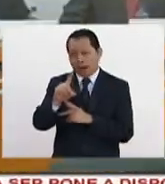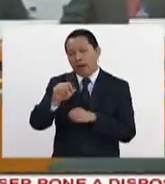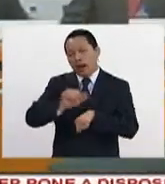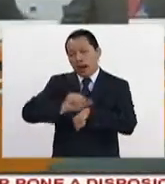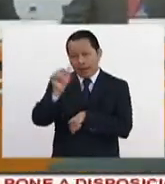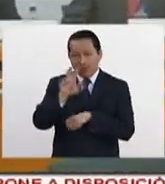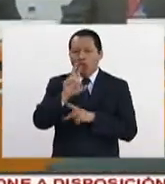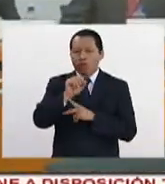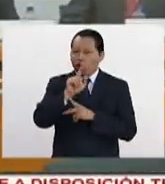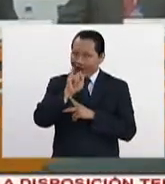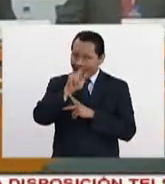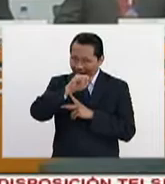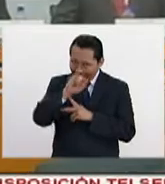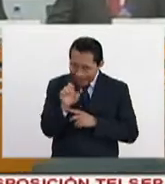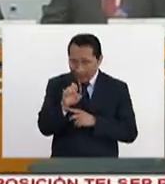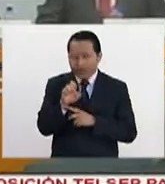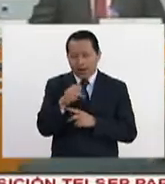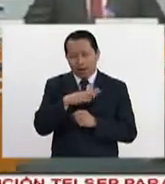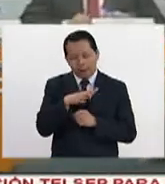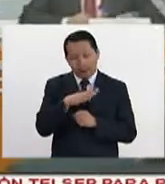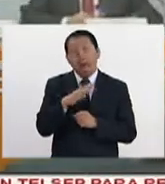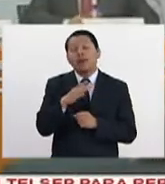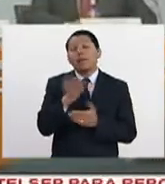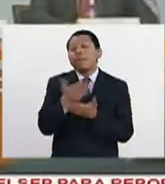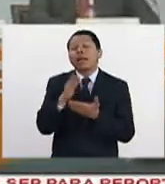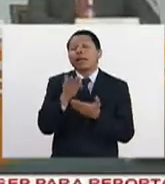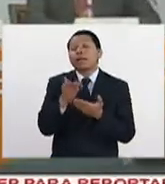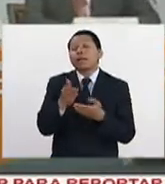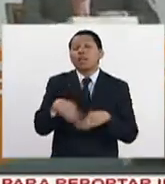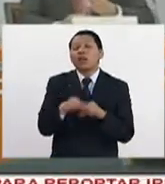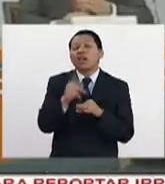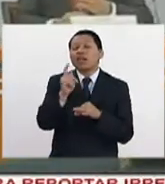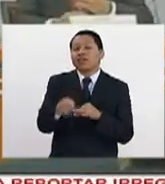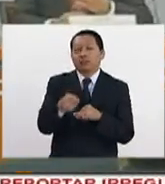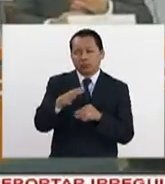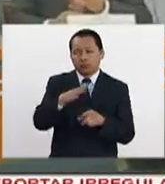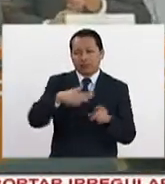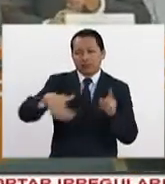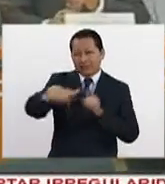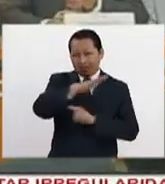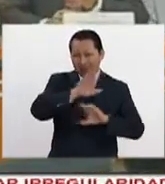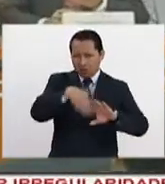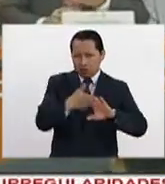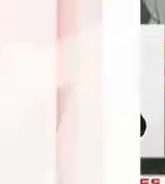además, este es otro aspecto interesante, tiene un bajo impacto ambiental.